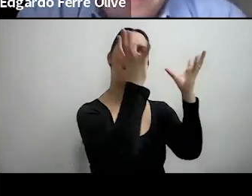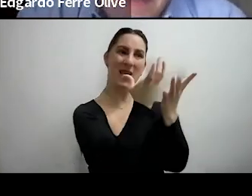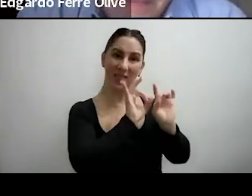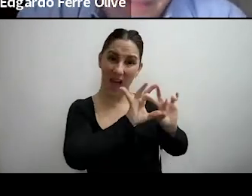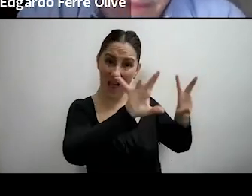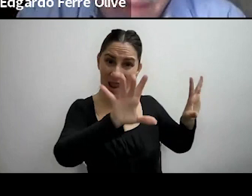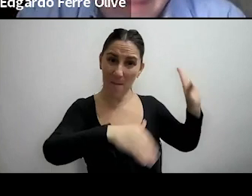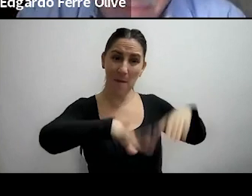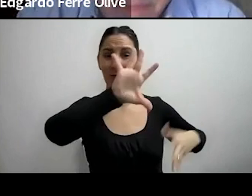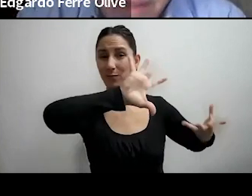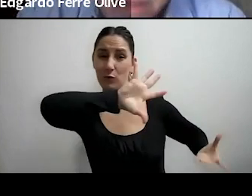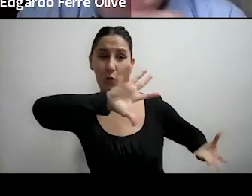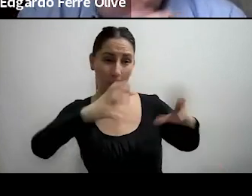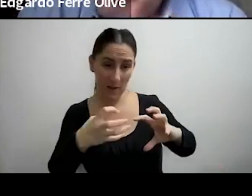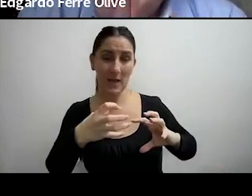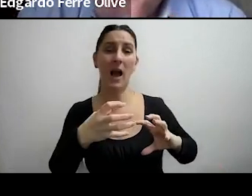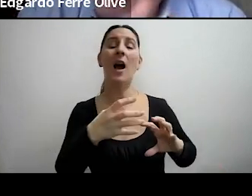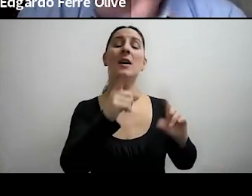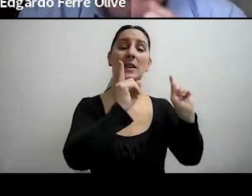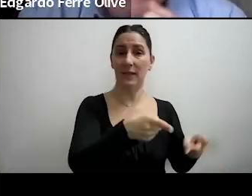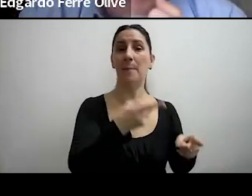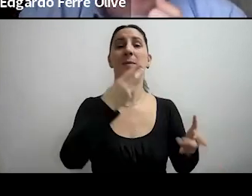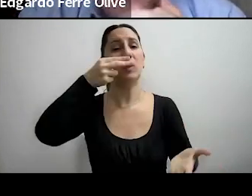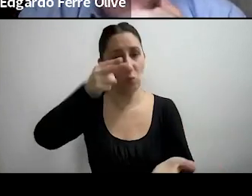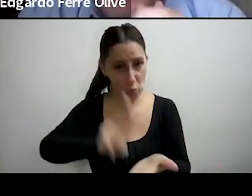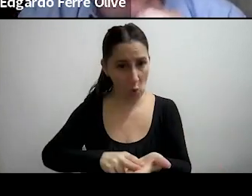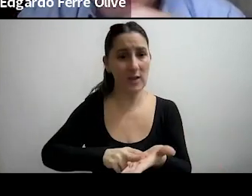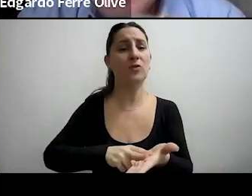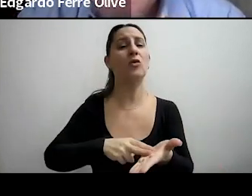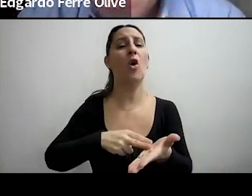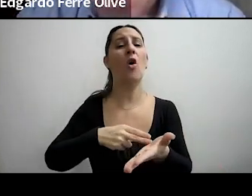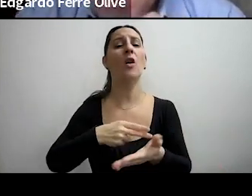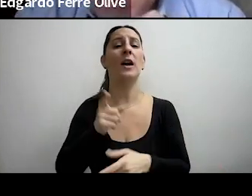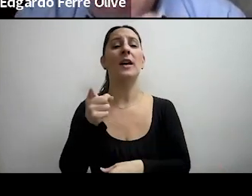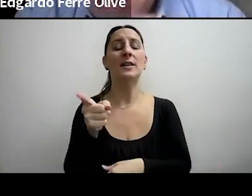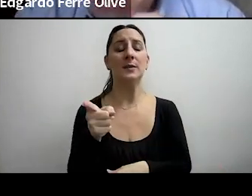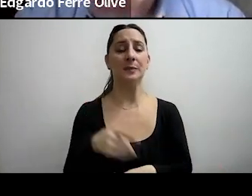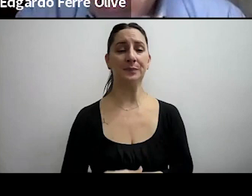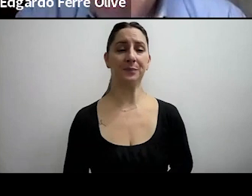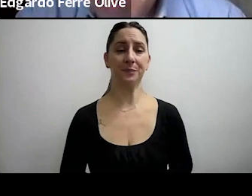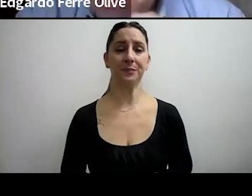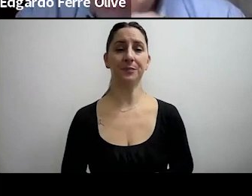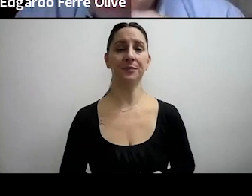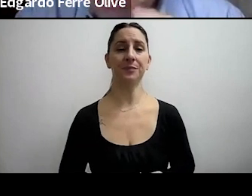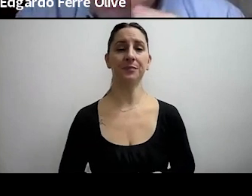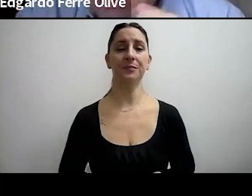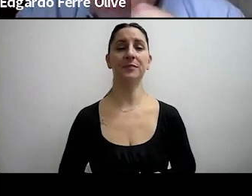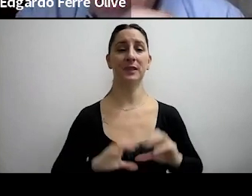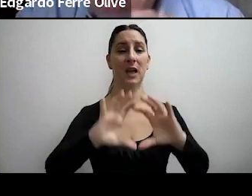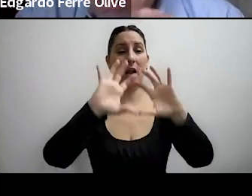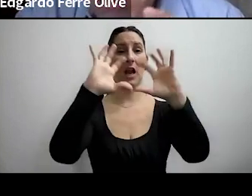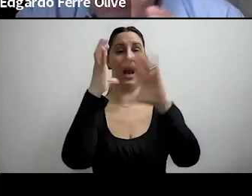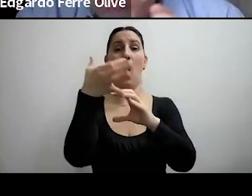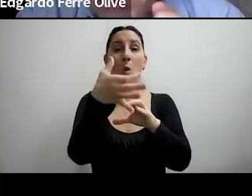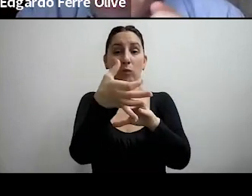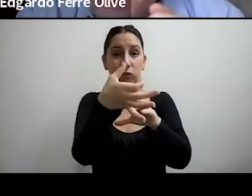carácter ambiental y también de carácter tributario a través de las finanzas públicas es la disminución de la capa de ozono. Ustedes saben